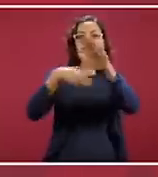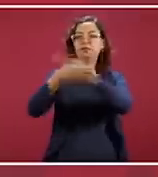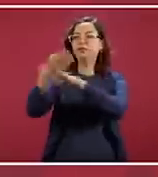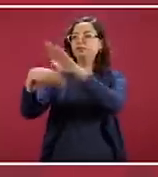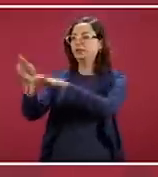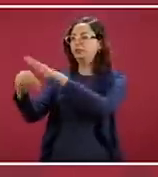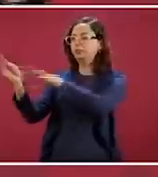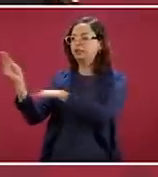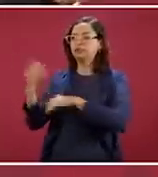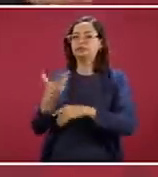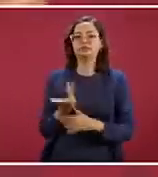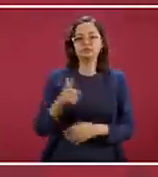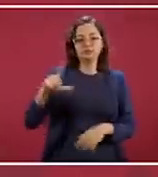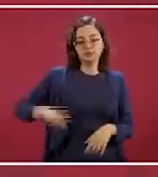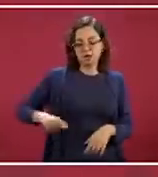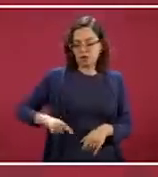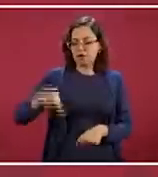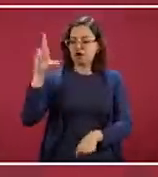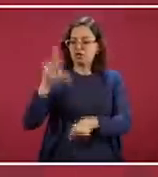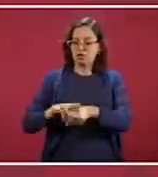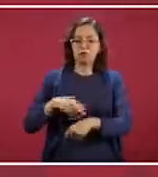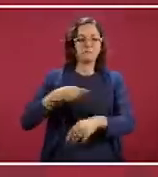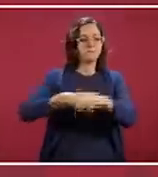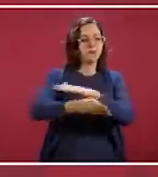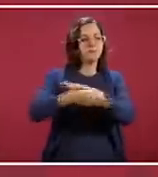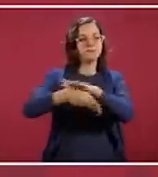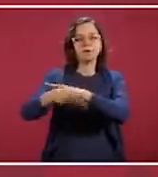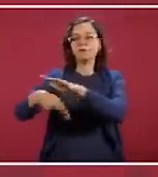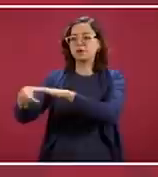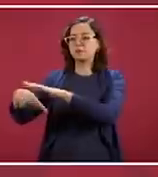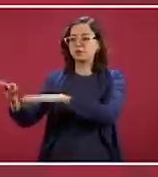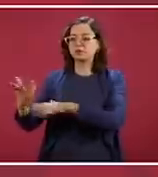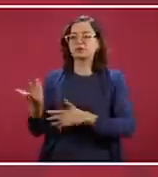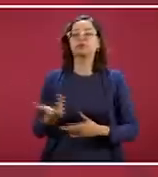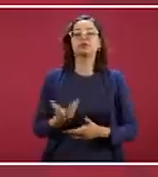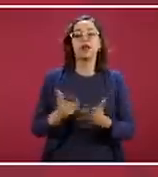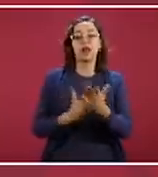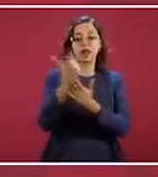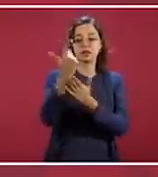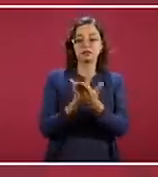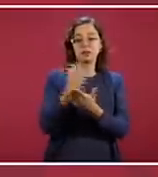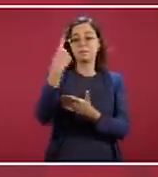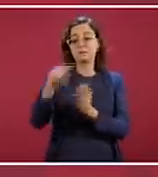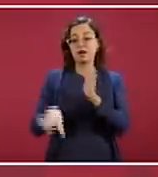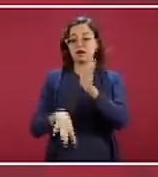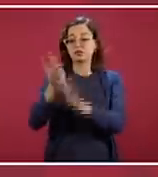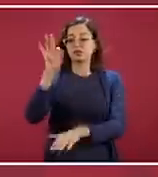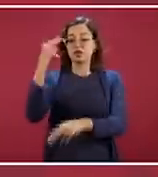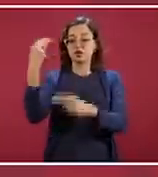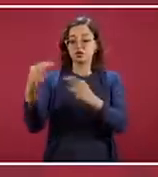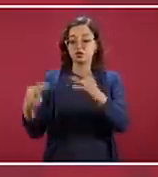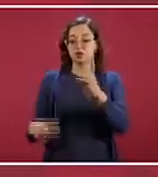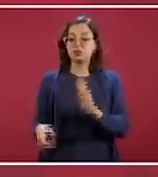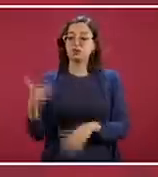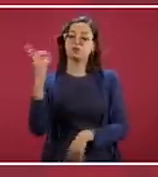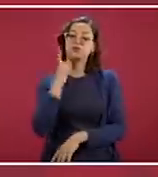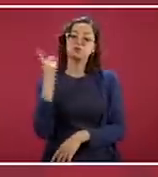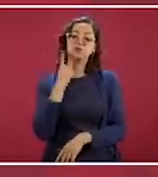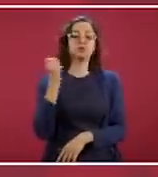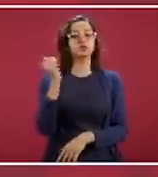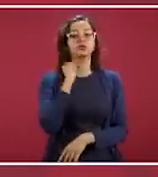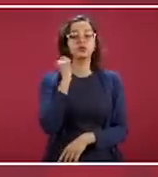a los gobernadores, las listas de diputados, las listas para senadores,